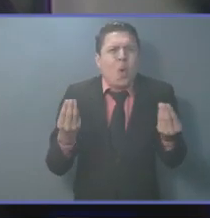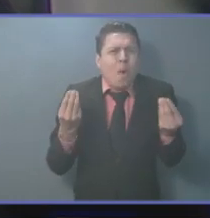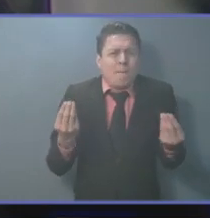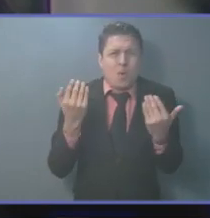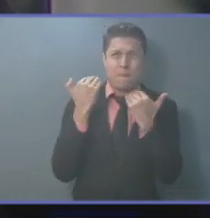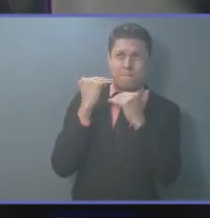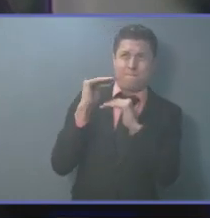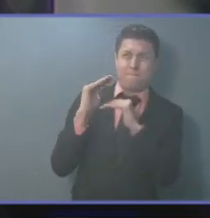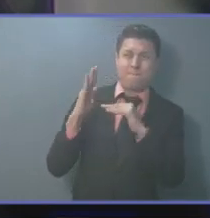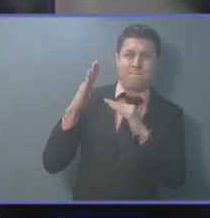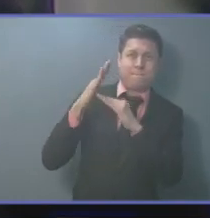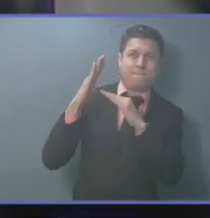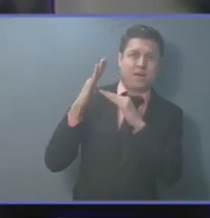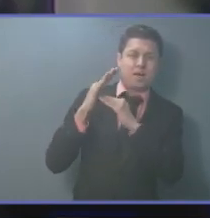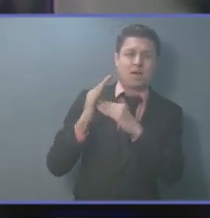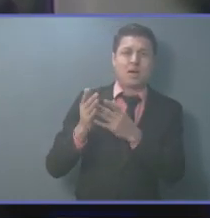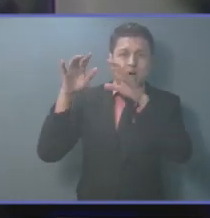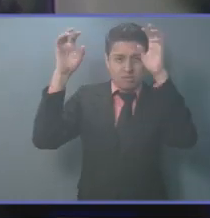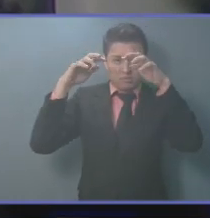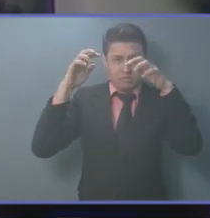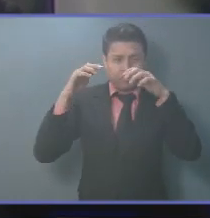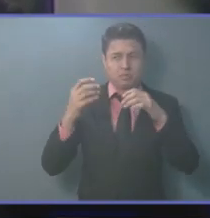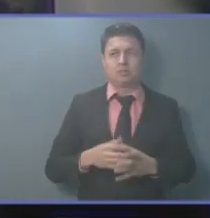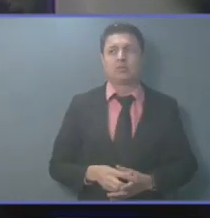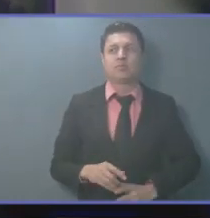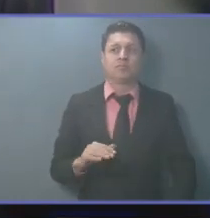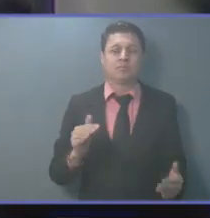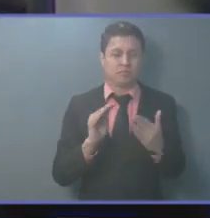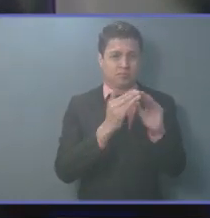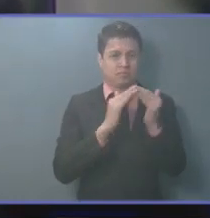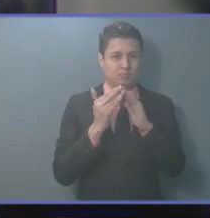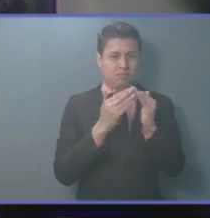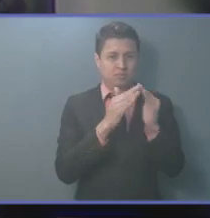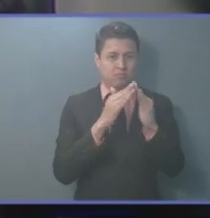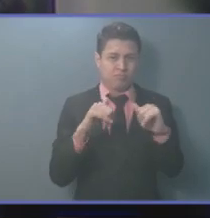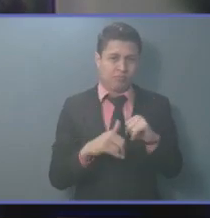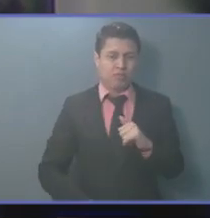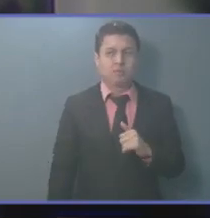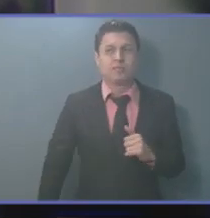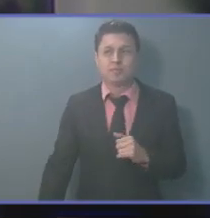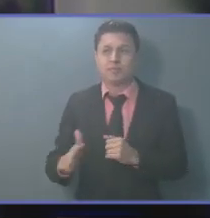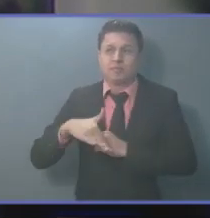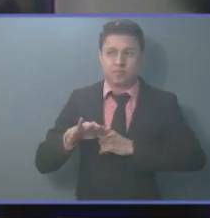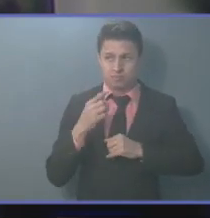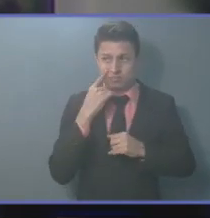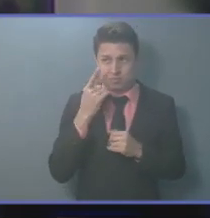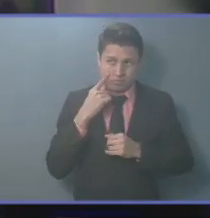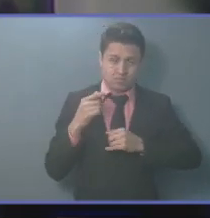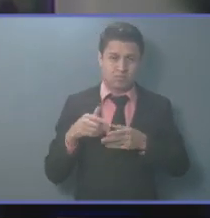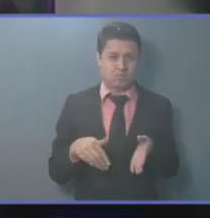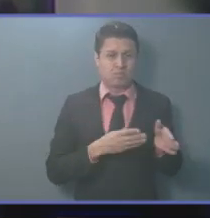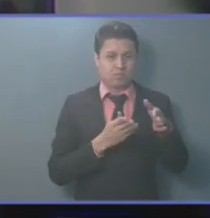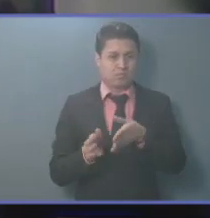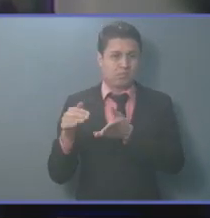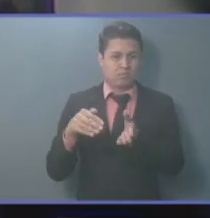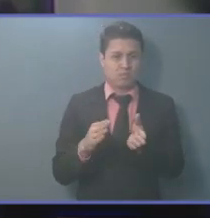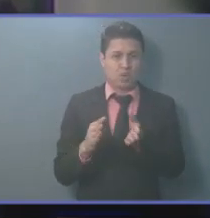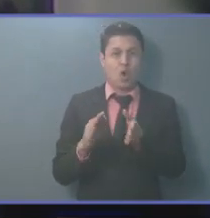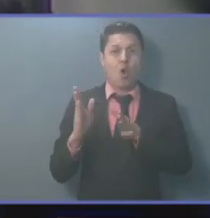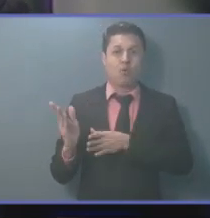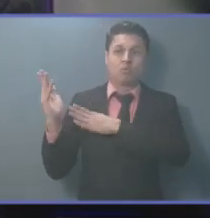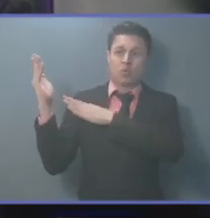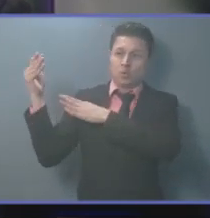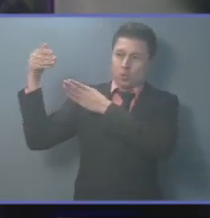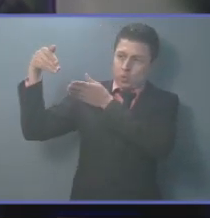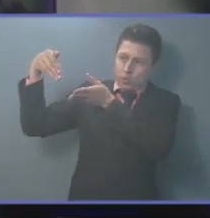que no hiciera daño en aquellos lugares a donde hay pendientes, a donde